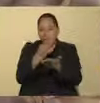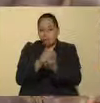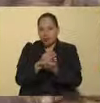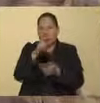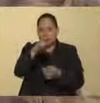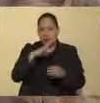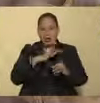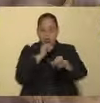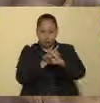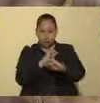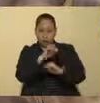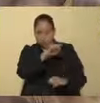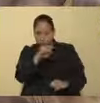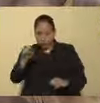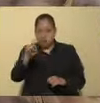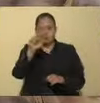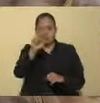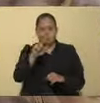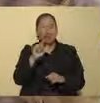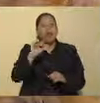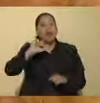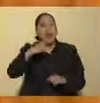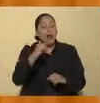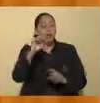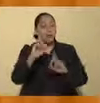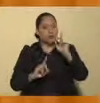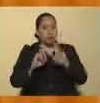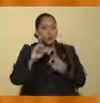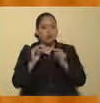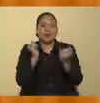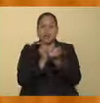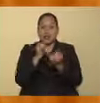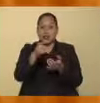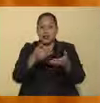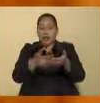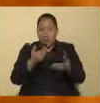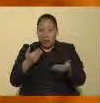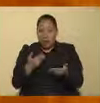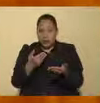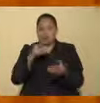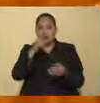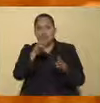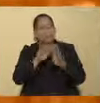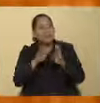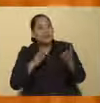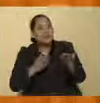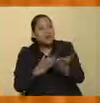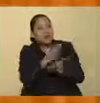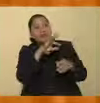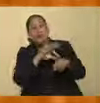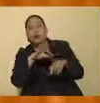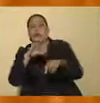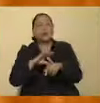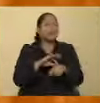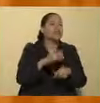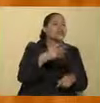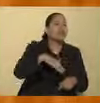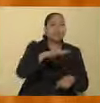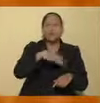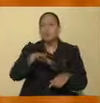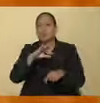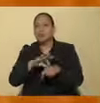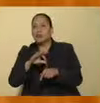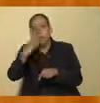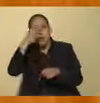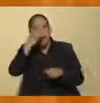haber ahí los datos para que cualquier duda, y antes de incursionar a buscar a un cirujano plástico para